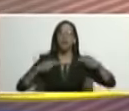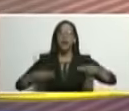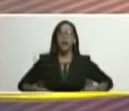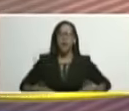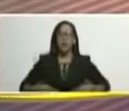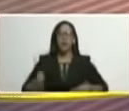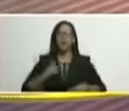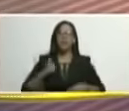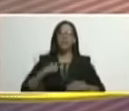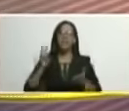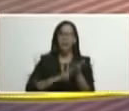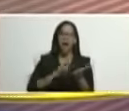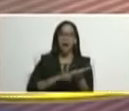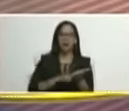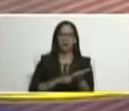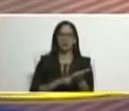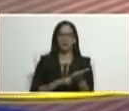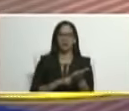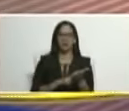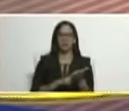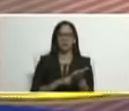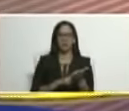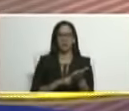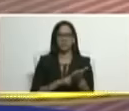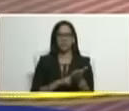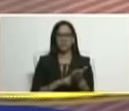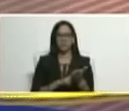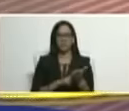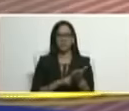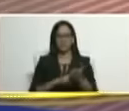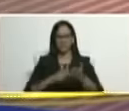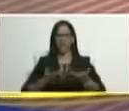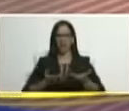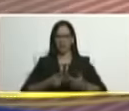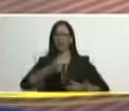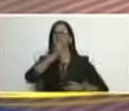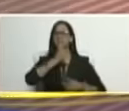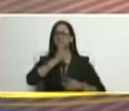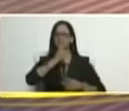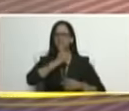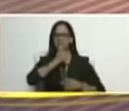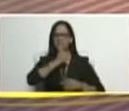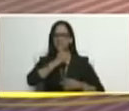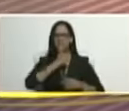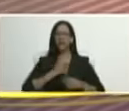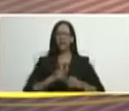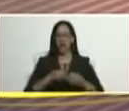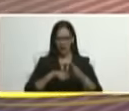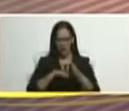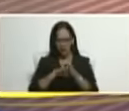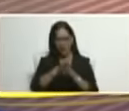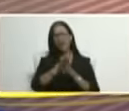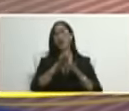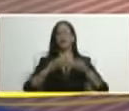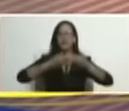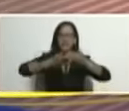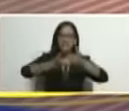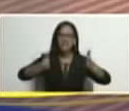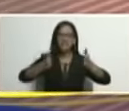del cristianismo real. Y nos embraguetamos y fuimos dando pasos para